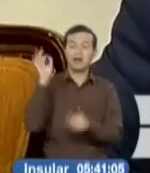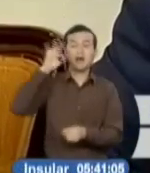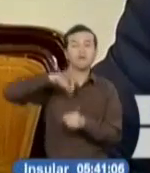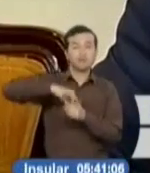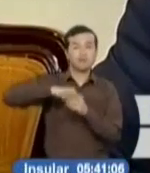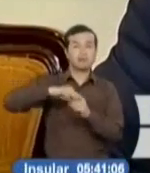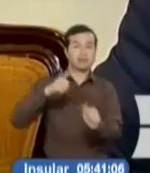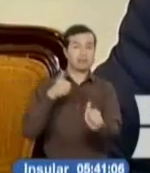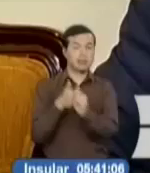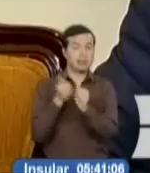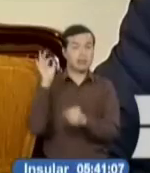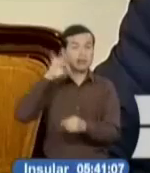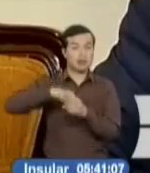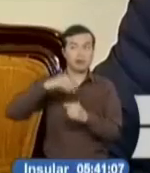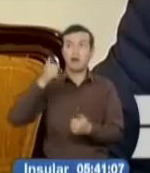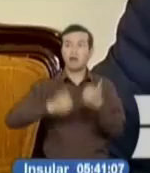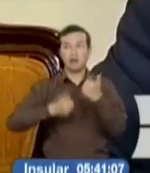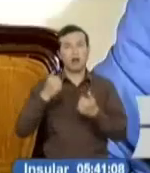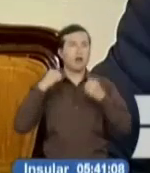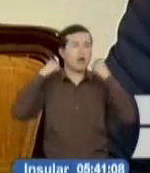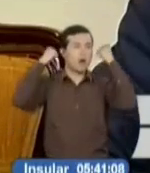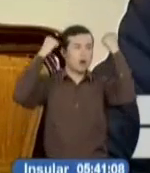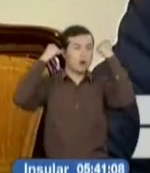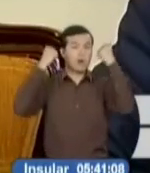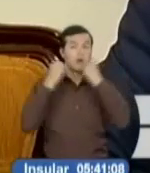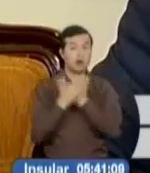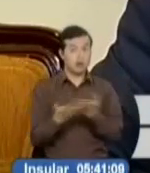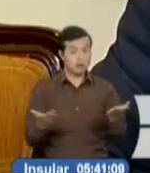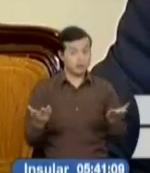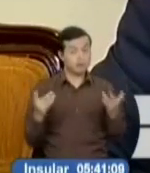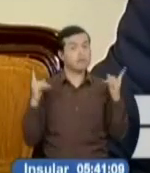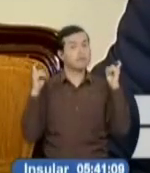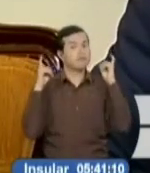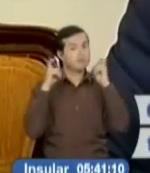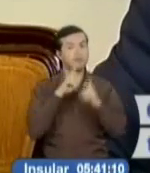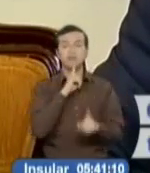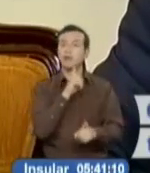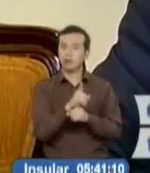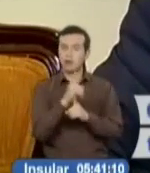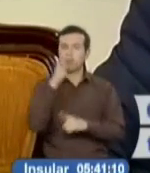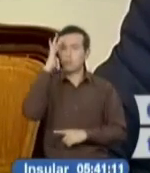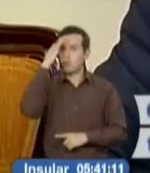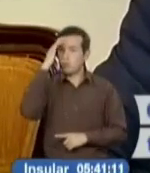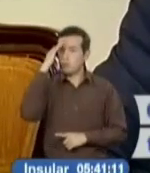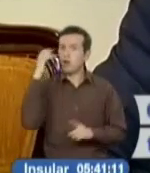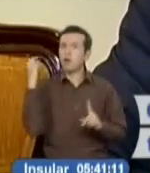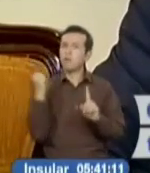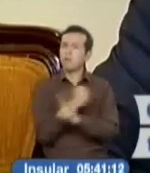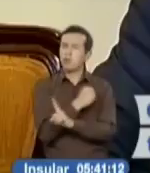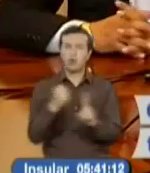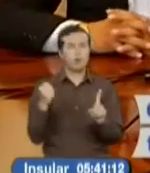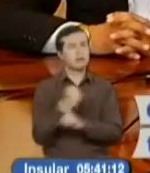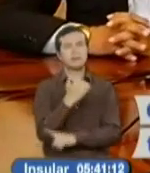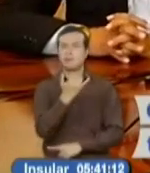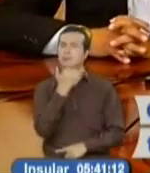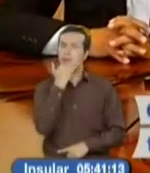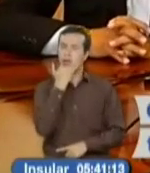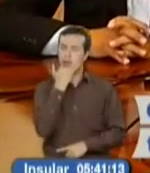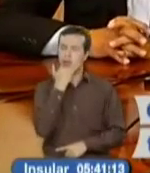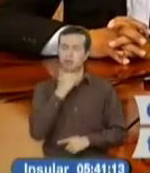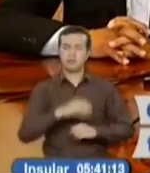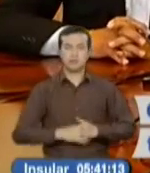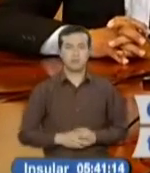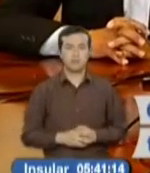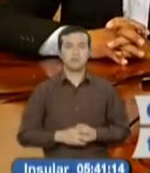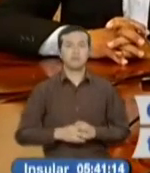épocas preelectorales y el ambiente se vuelve tenso. Sí preocupa es la violencia, la utilización de la violencia. Desde